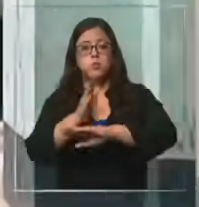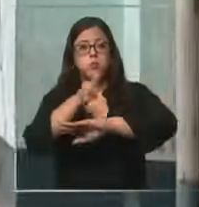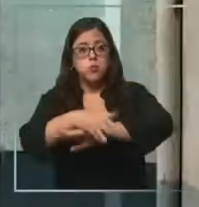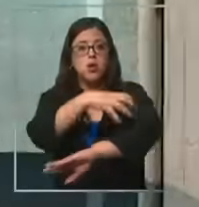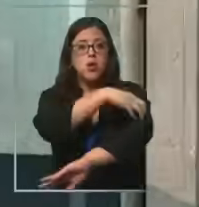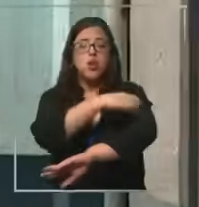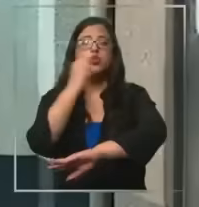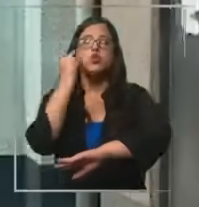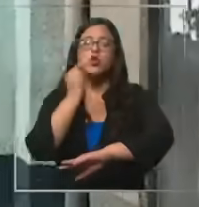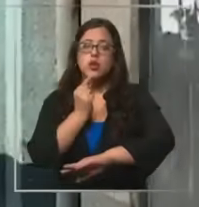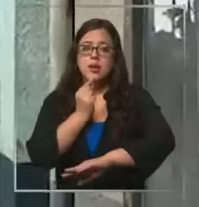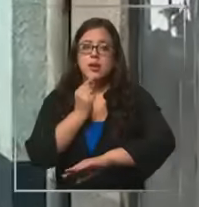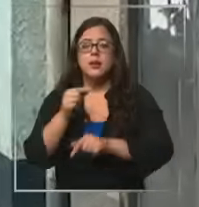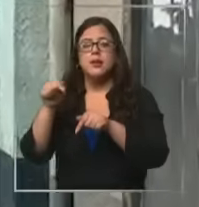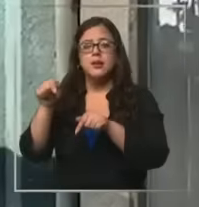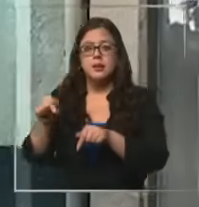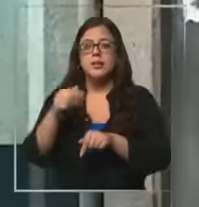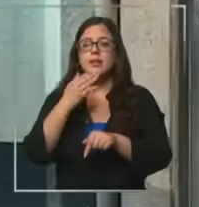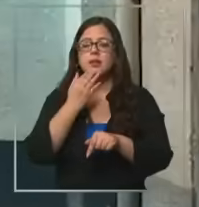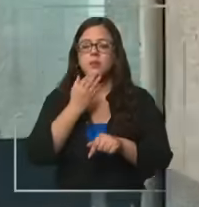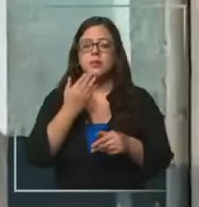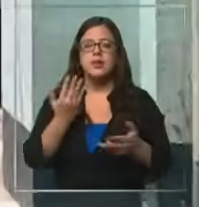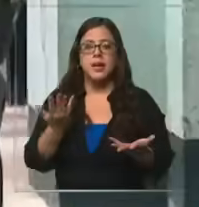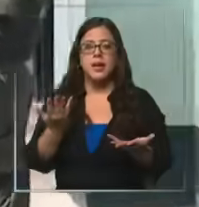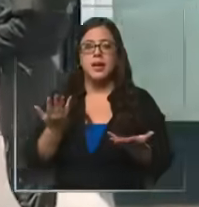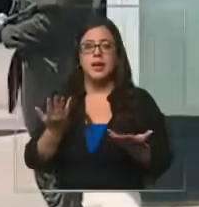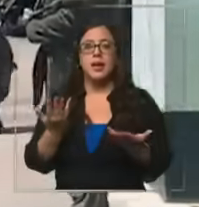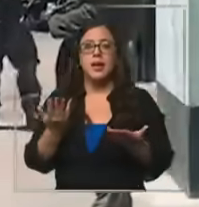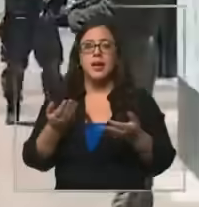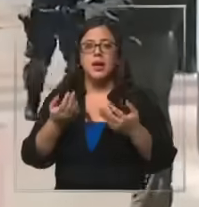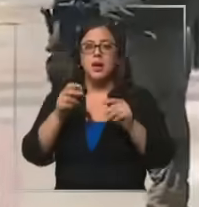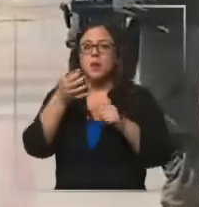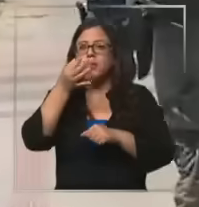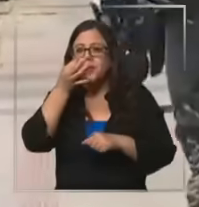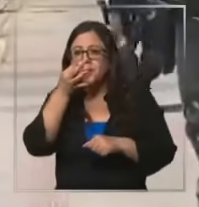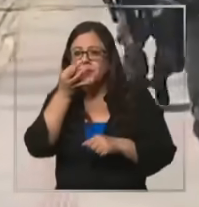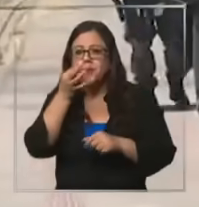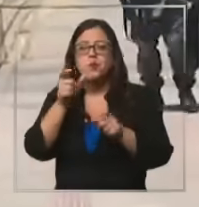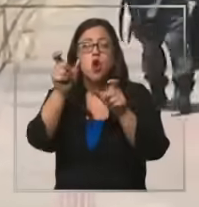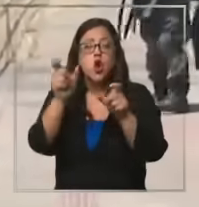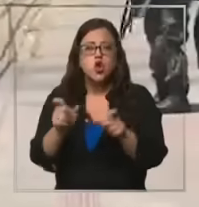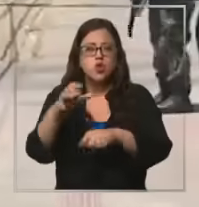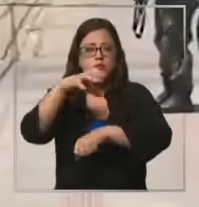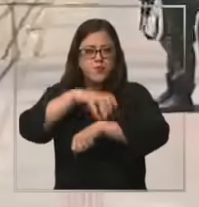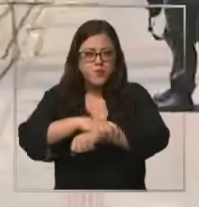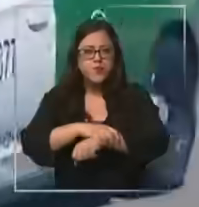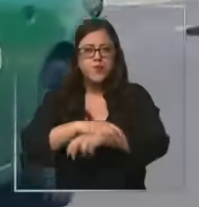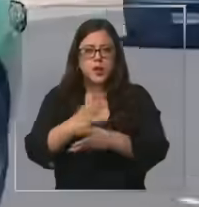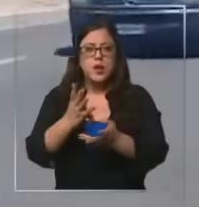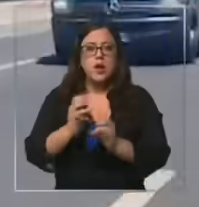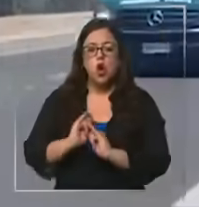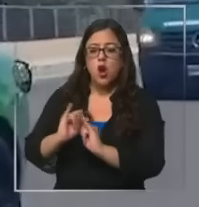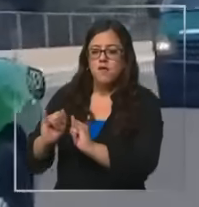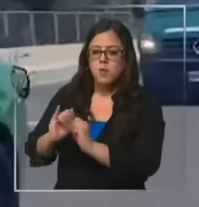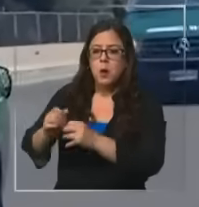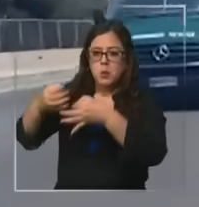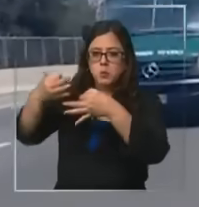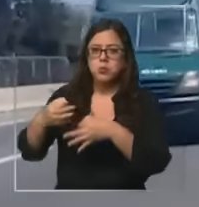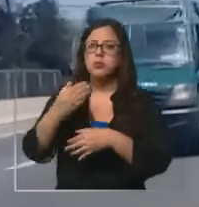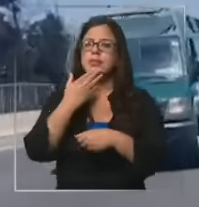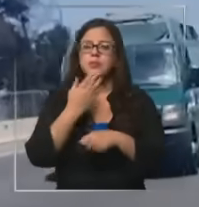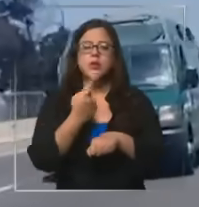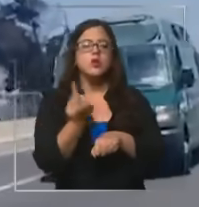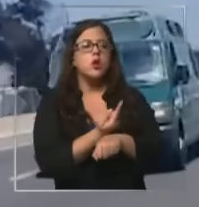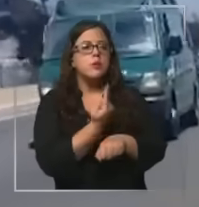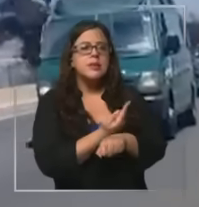como te señalaba, dentro de básicamente el control de detención, donde se conocieron estos antecedentes que les entrego, y también conversamos